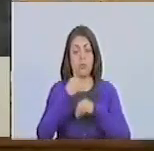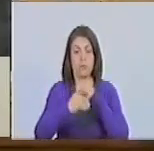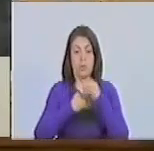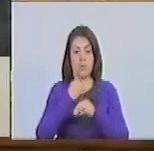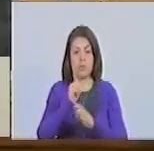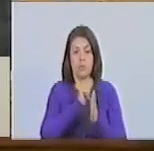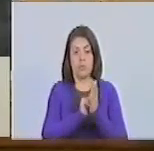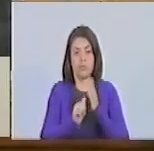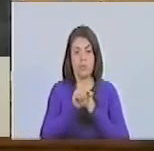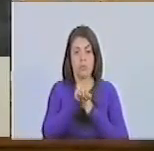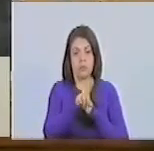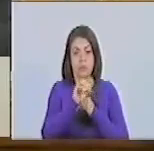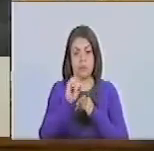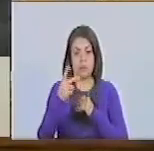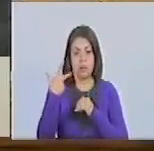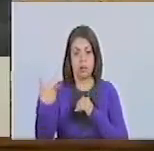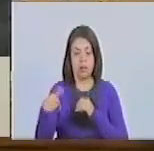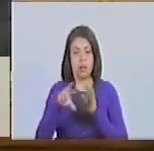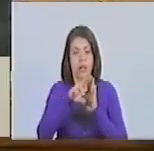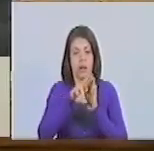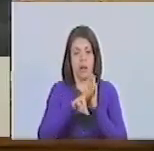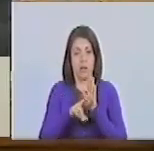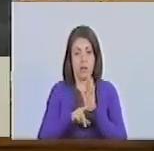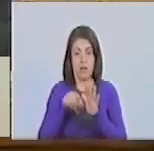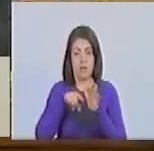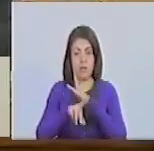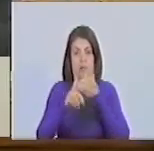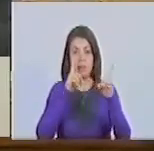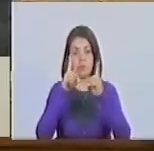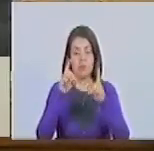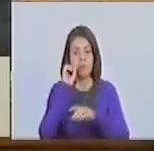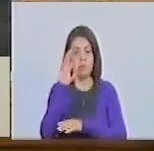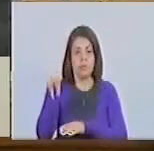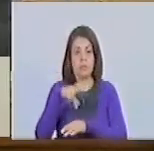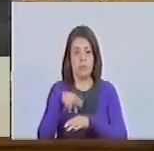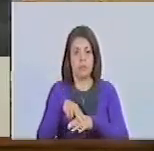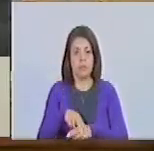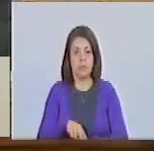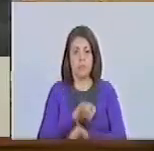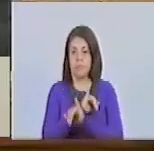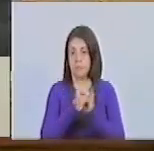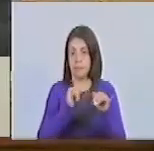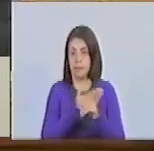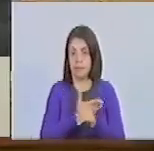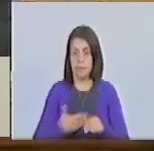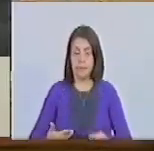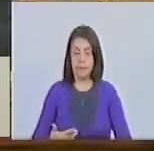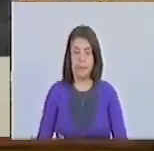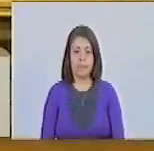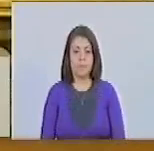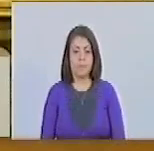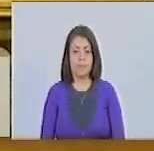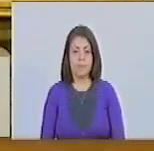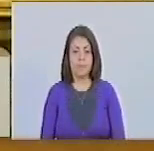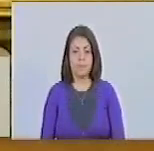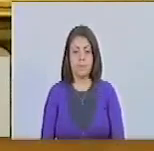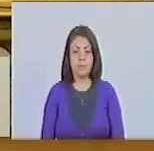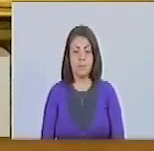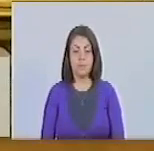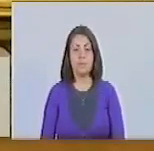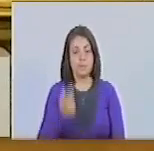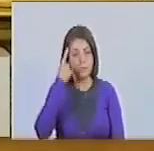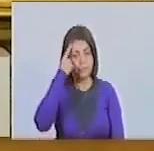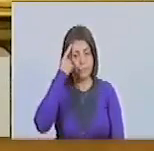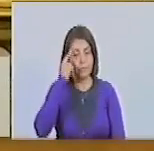establecido en el artículo 103 del Reglamento Interior y de Debates de la Asamblea Nacional. Es todo, ciudadano presidente. En